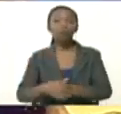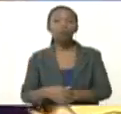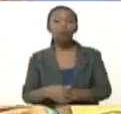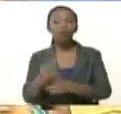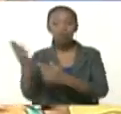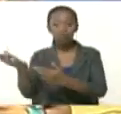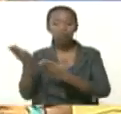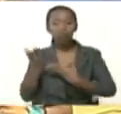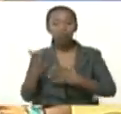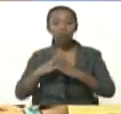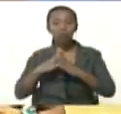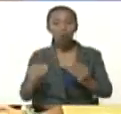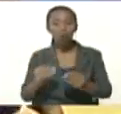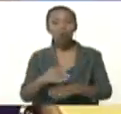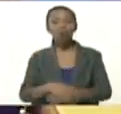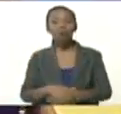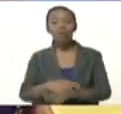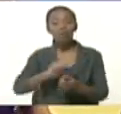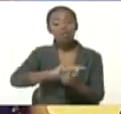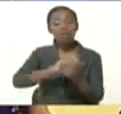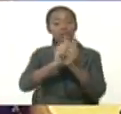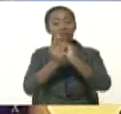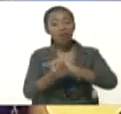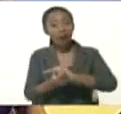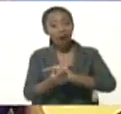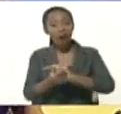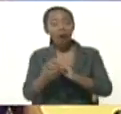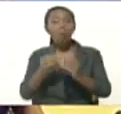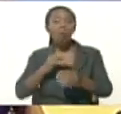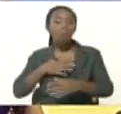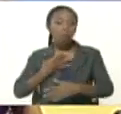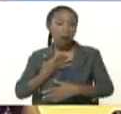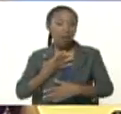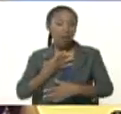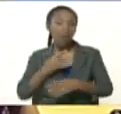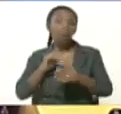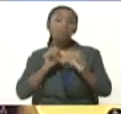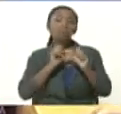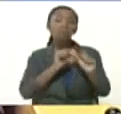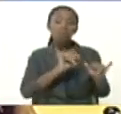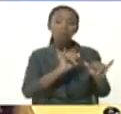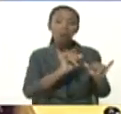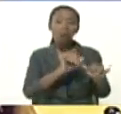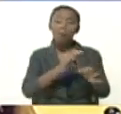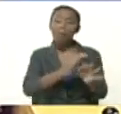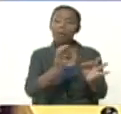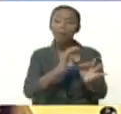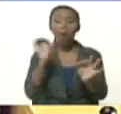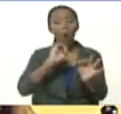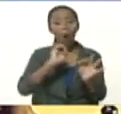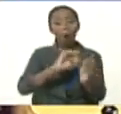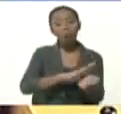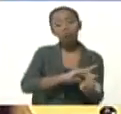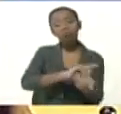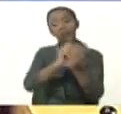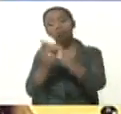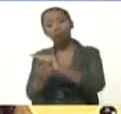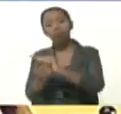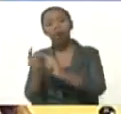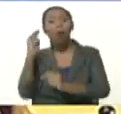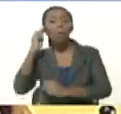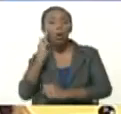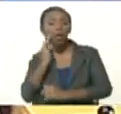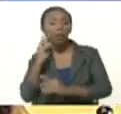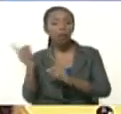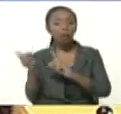petro. Y los quieres convertir en bolívares o mantenerlo en petro. Y si quieres convertir tus